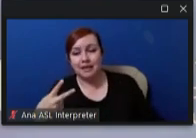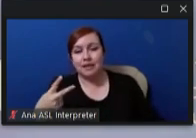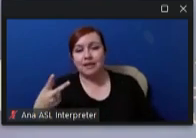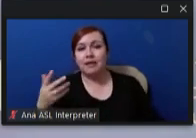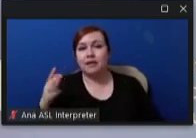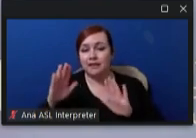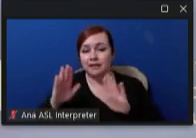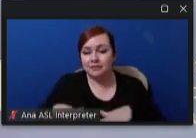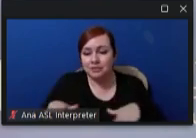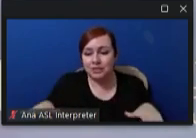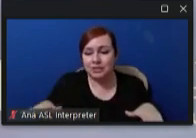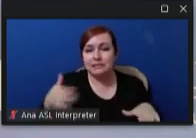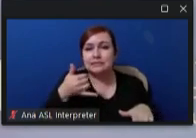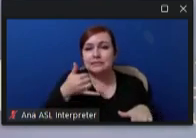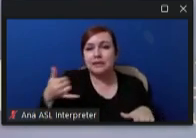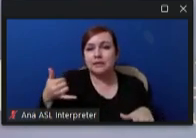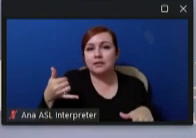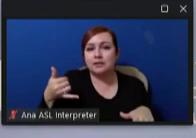las adolescentes.